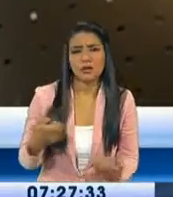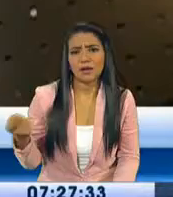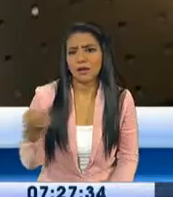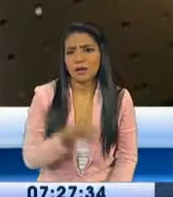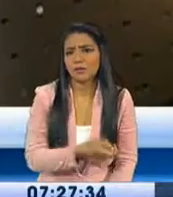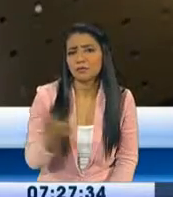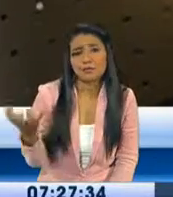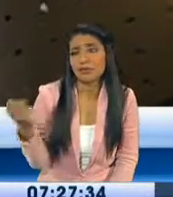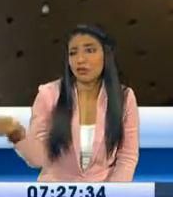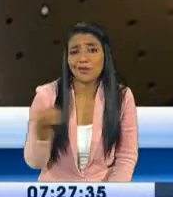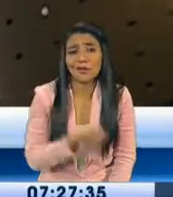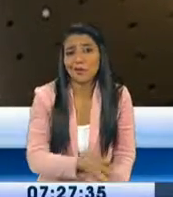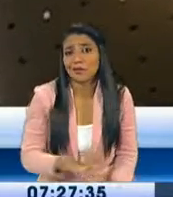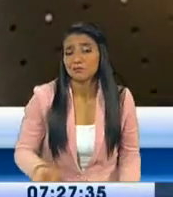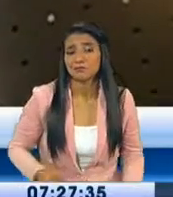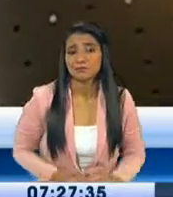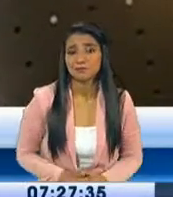uno